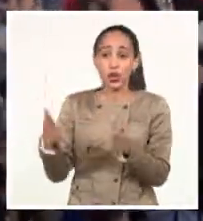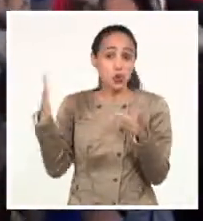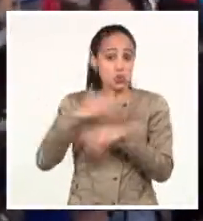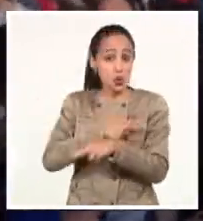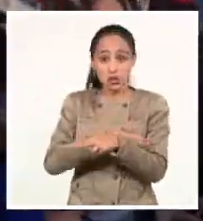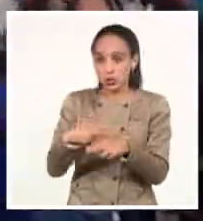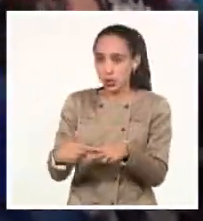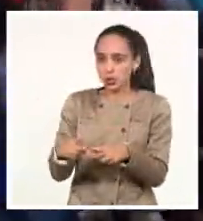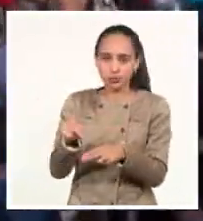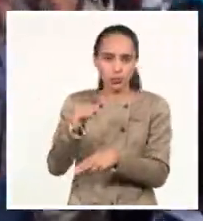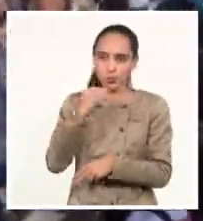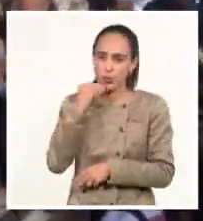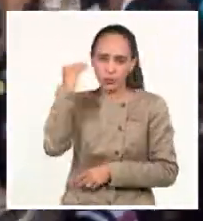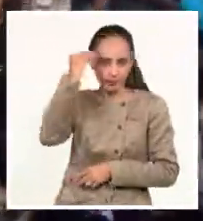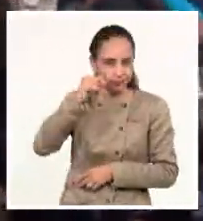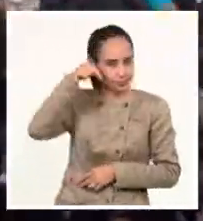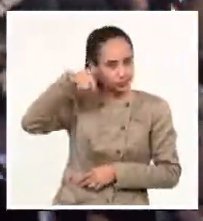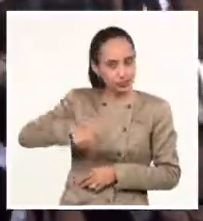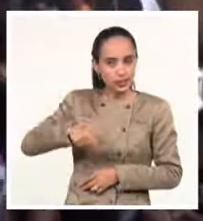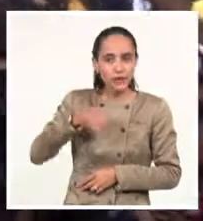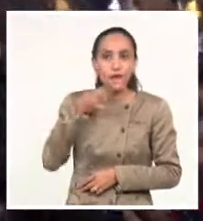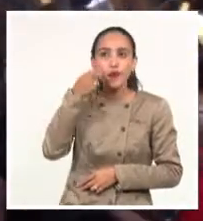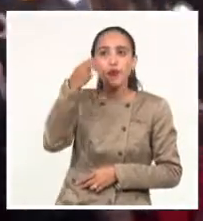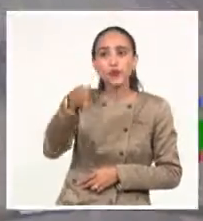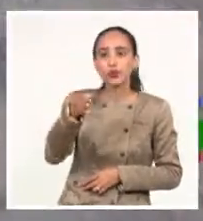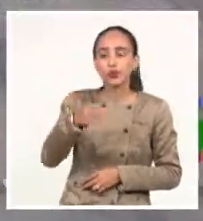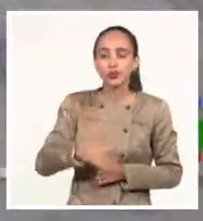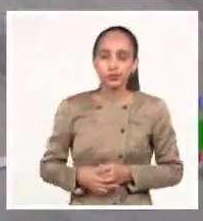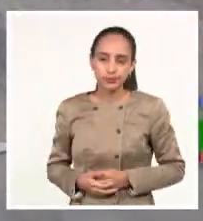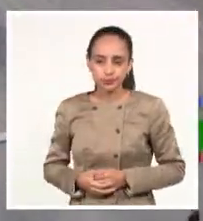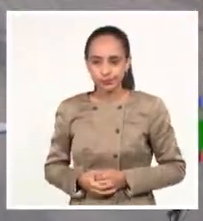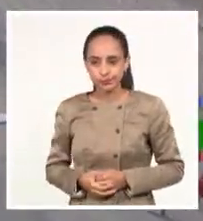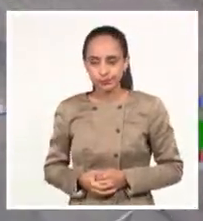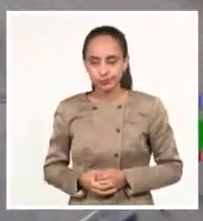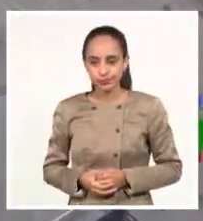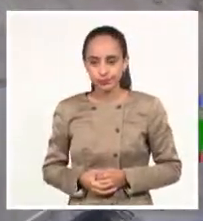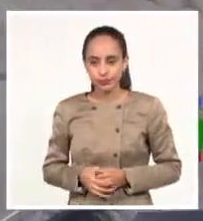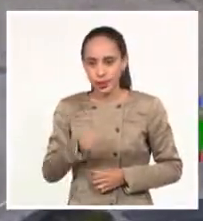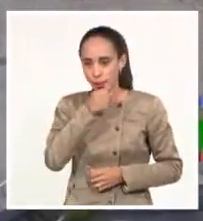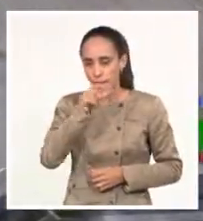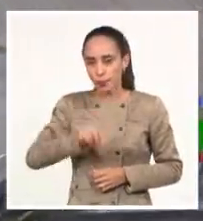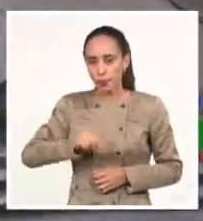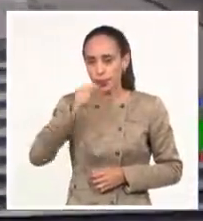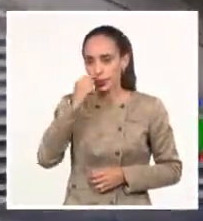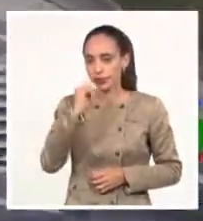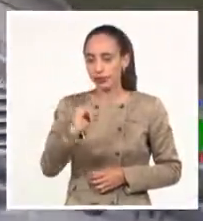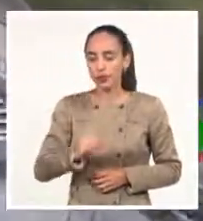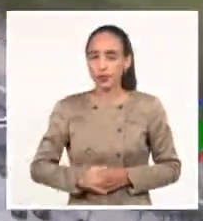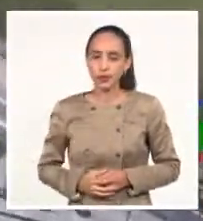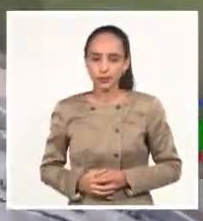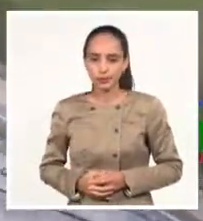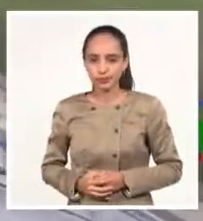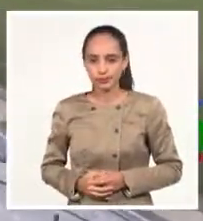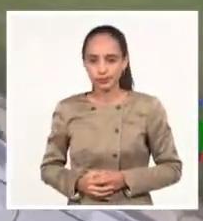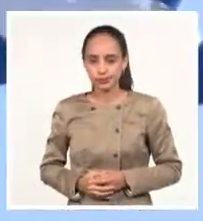análisis del presente ni proyección del futuro. Este es Lilian González, Sistema Informativo de la Televisión Cubana.